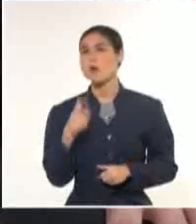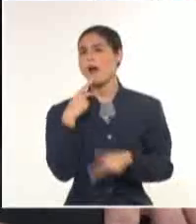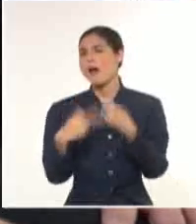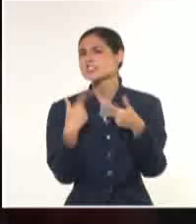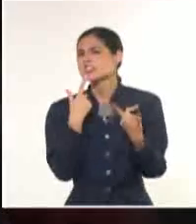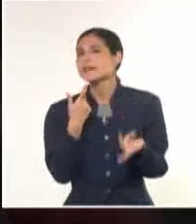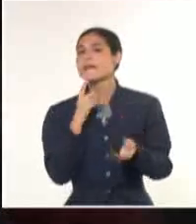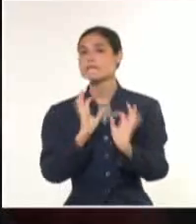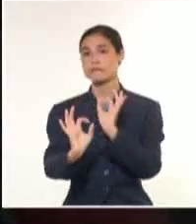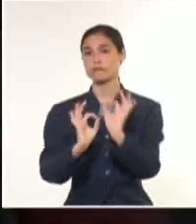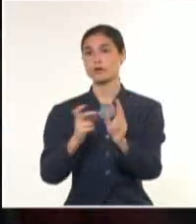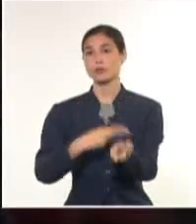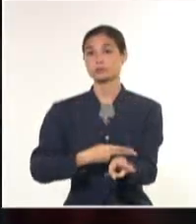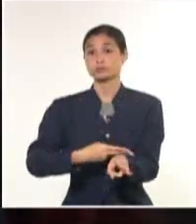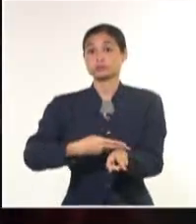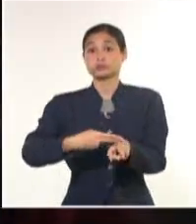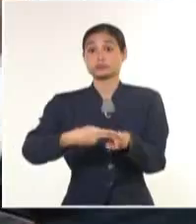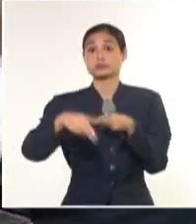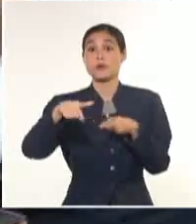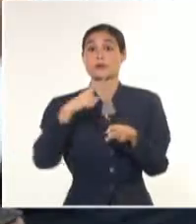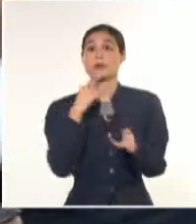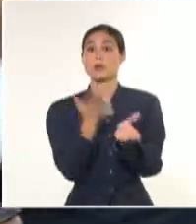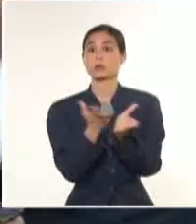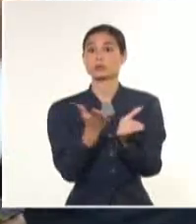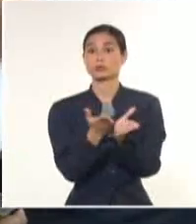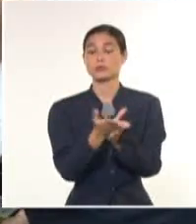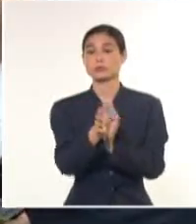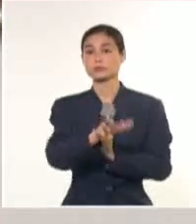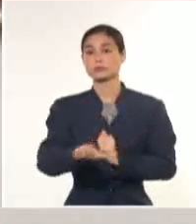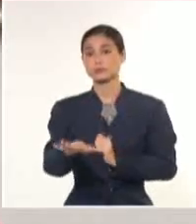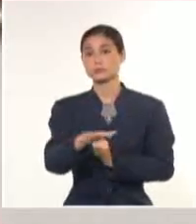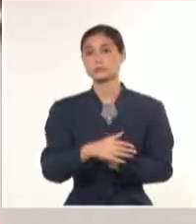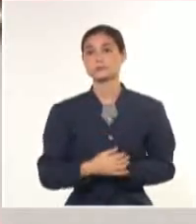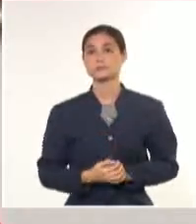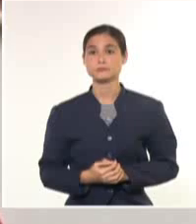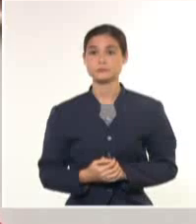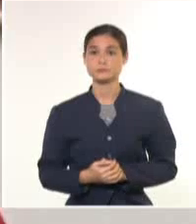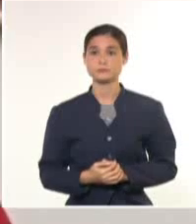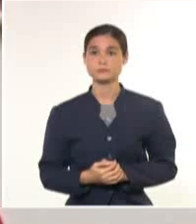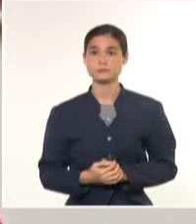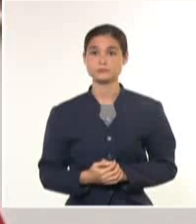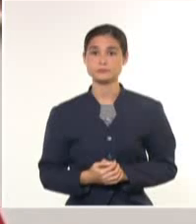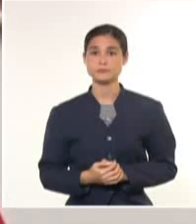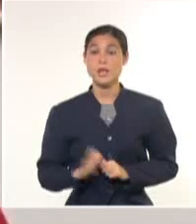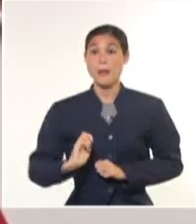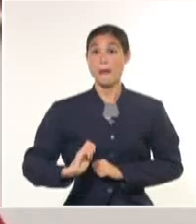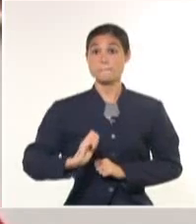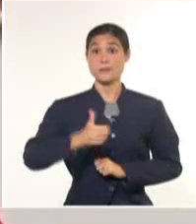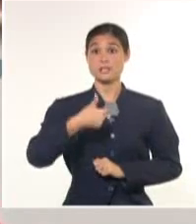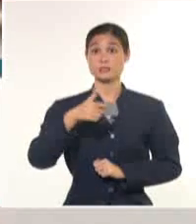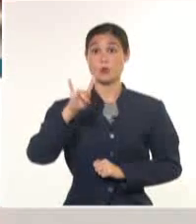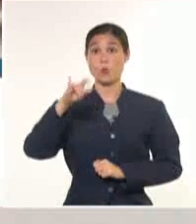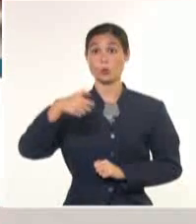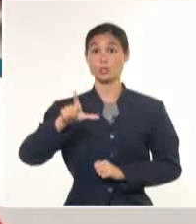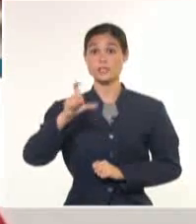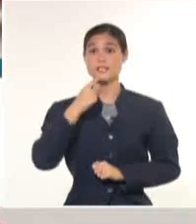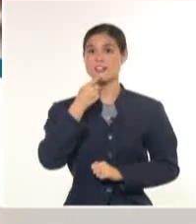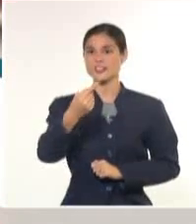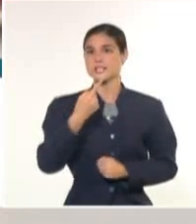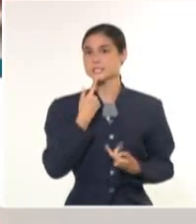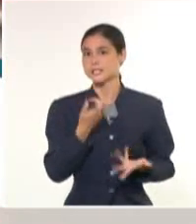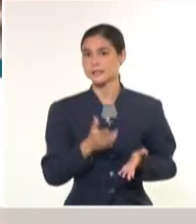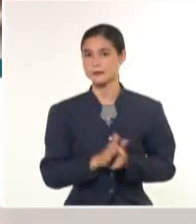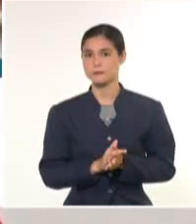la historia del movimiento estudiantil cubano. Hemos consolidado una cátedra central del movimiento estudiantil. La constituimos porque creímos que